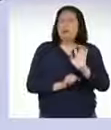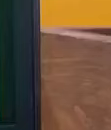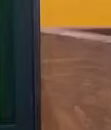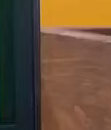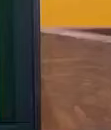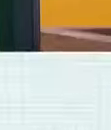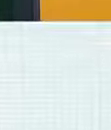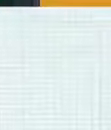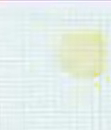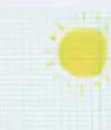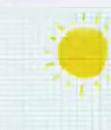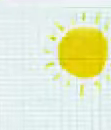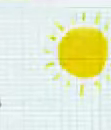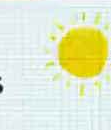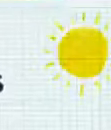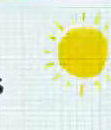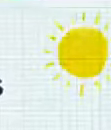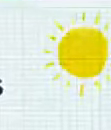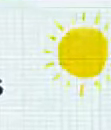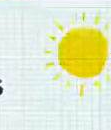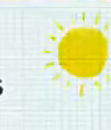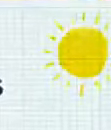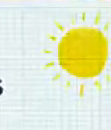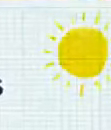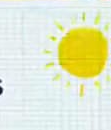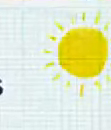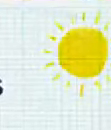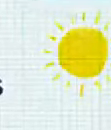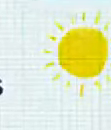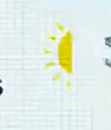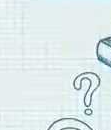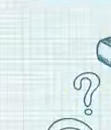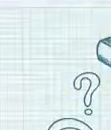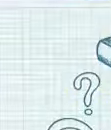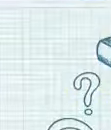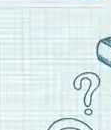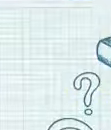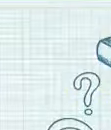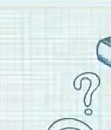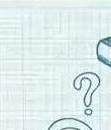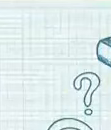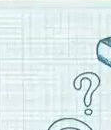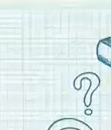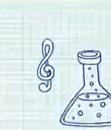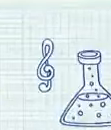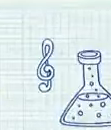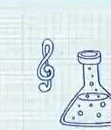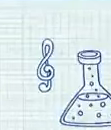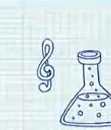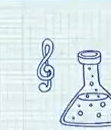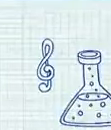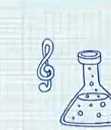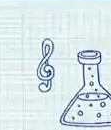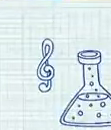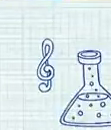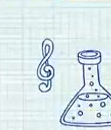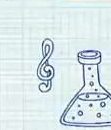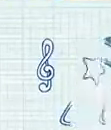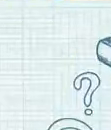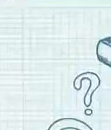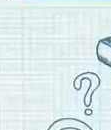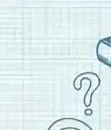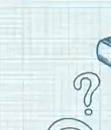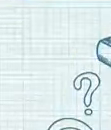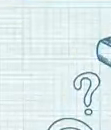TV Perú, de lunes a viernes inicial a las 9:30 de la mañana. Primaria a las 10. Secundaria a las 2